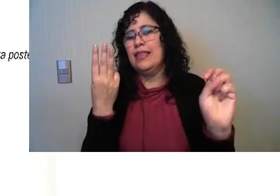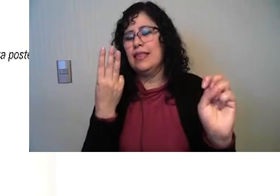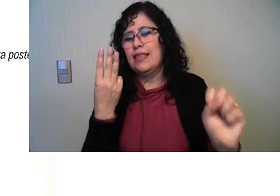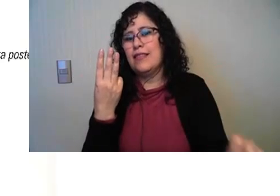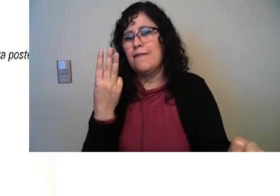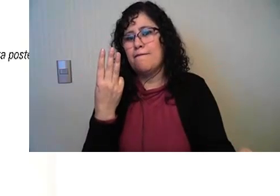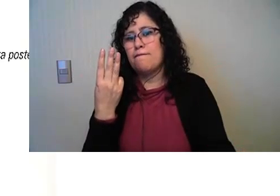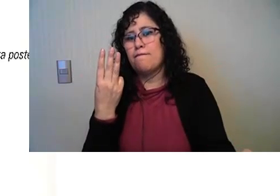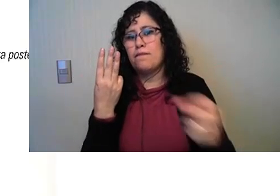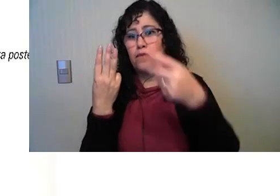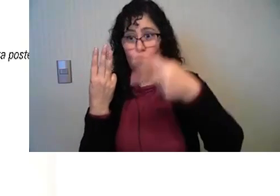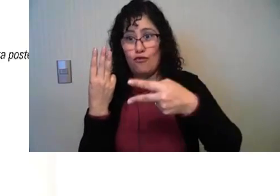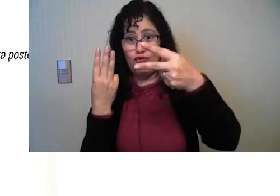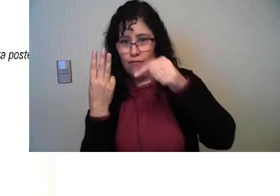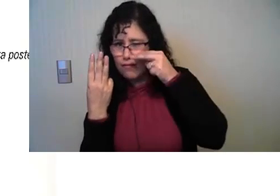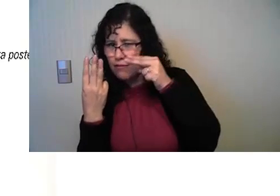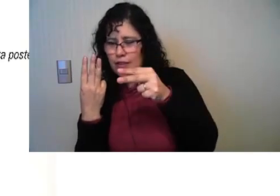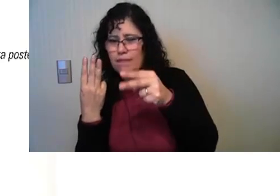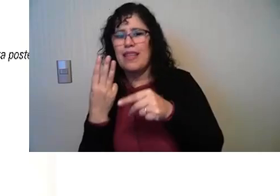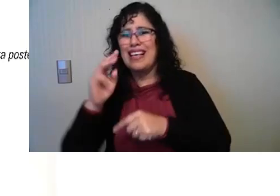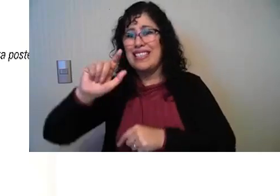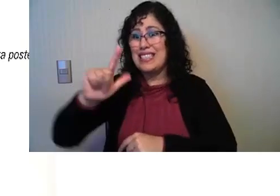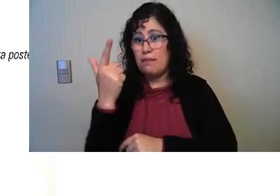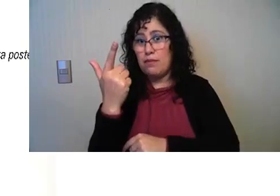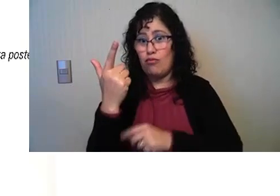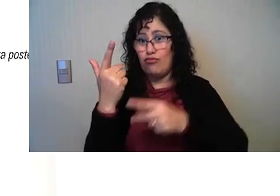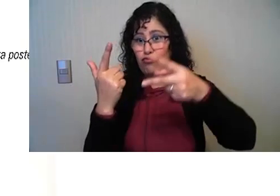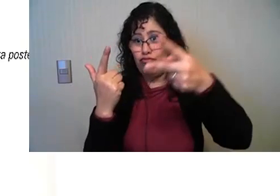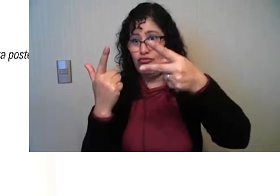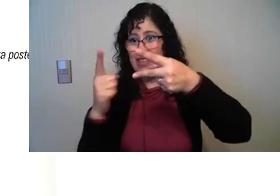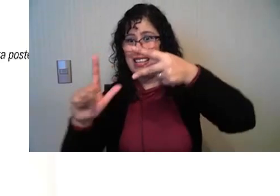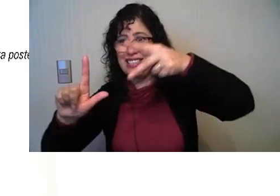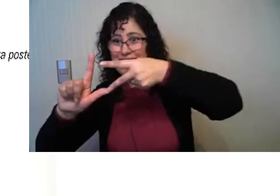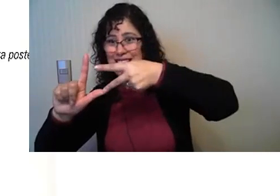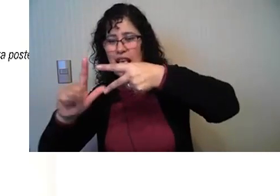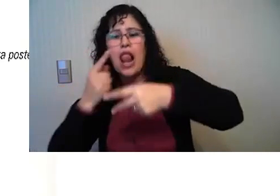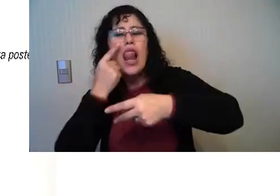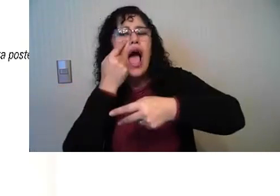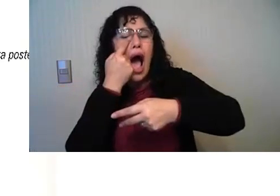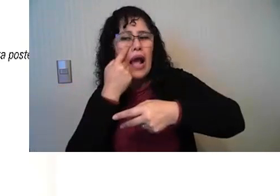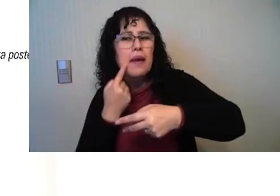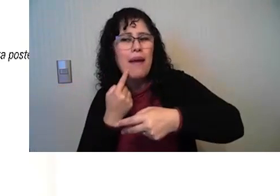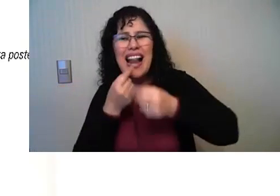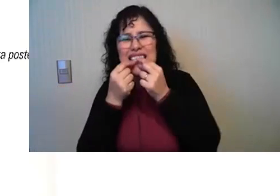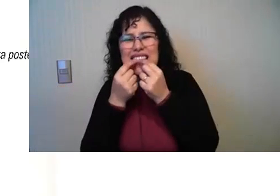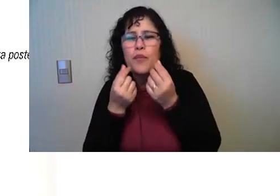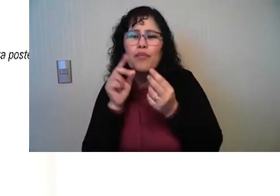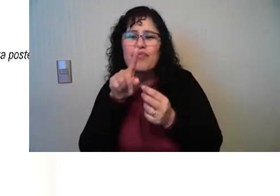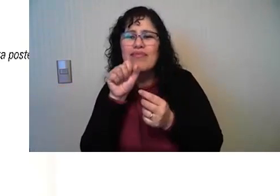estos dos al séptimo, es decir, el lagrimal y el salivar inferior.